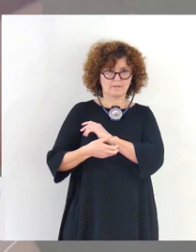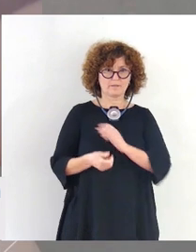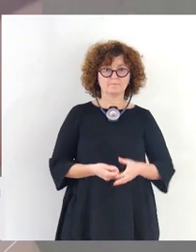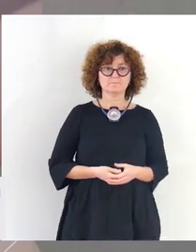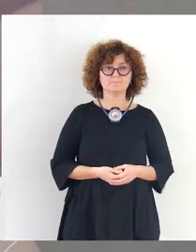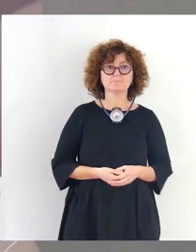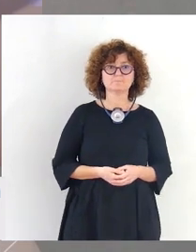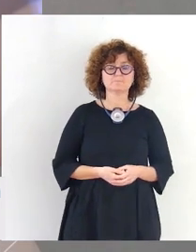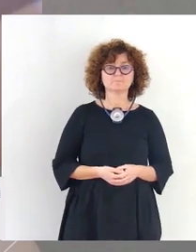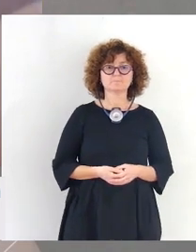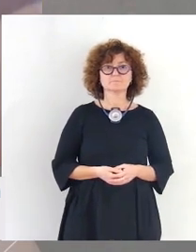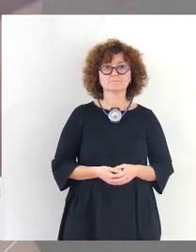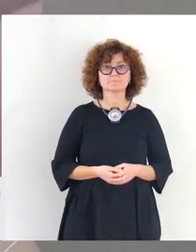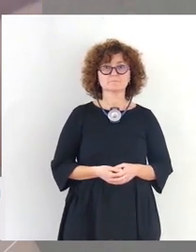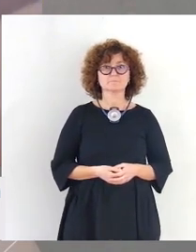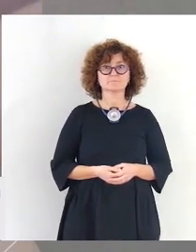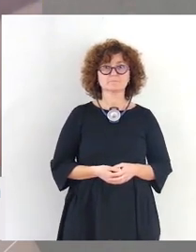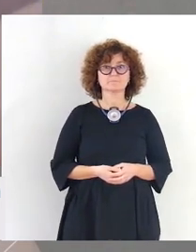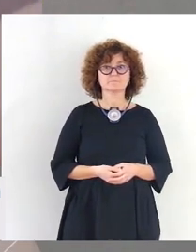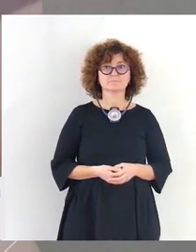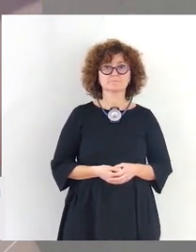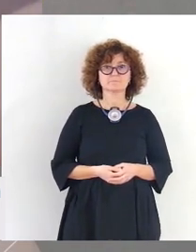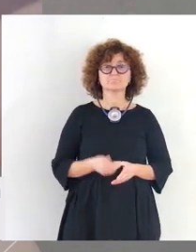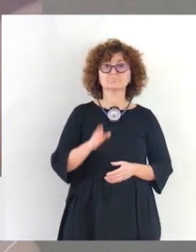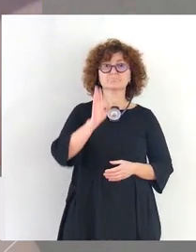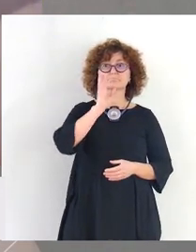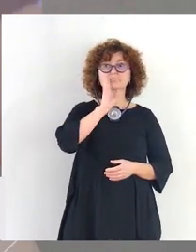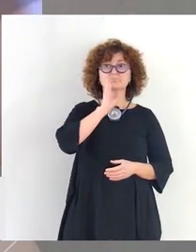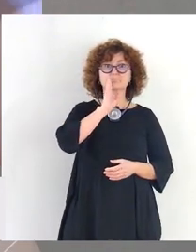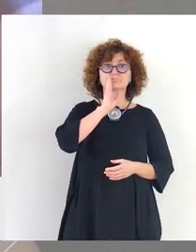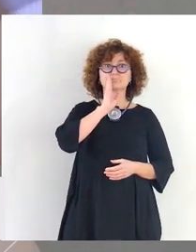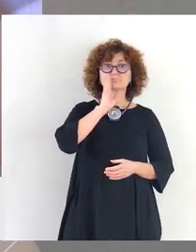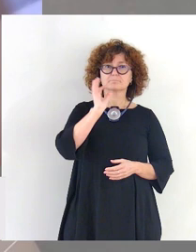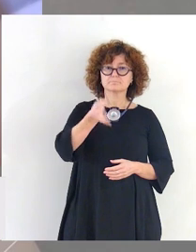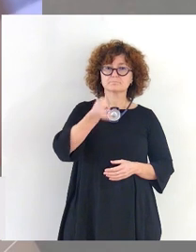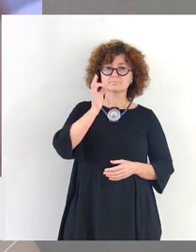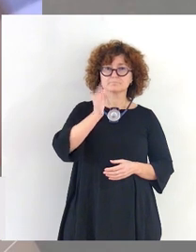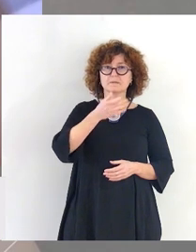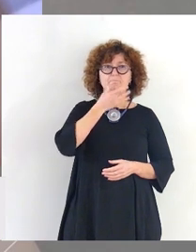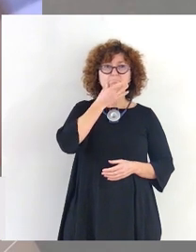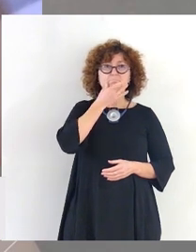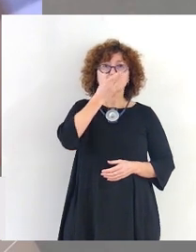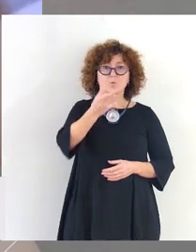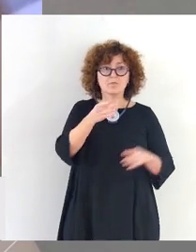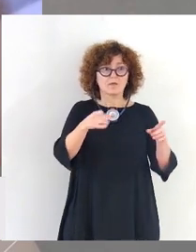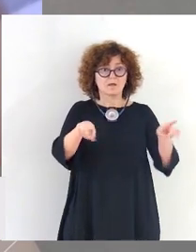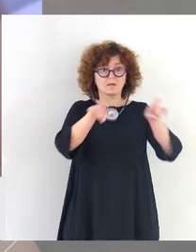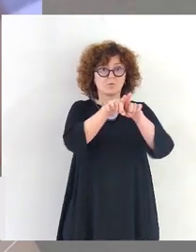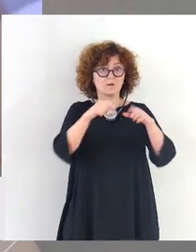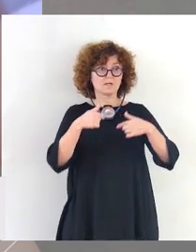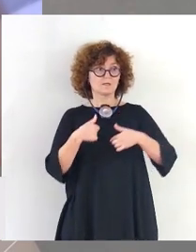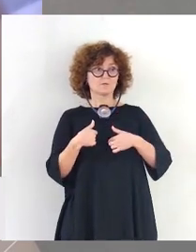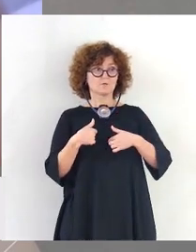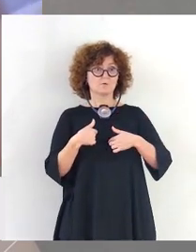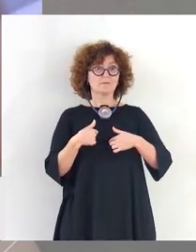ciertamente Esto es algo tú has hablado de estar avergonzado de las cosas igual que yo pero 60 millones de